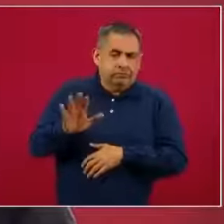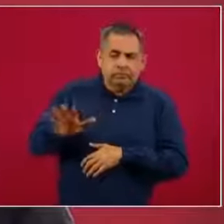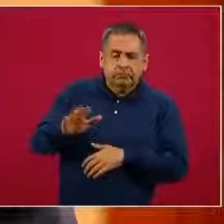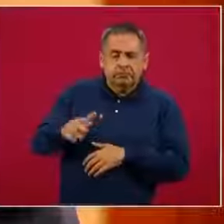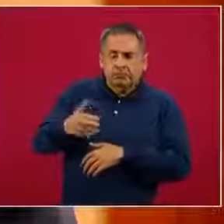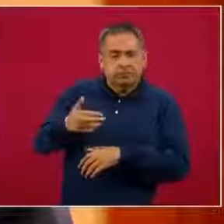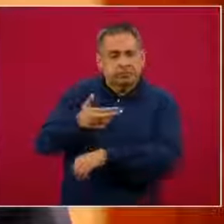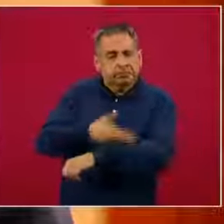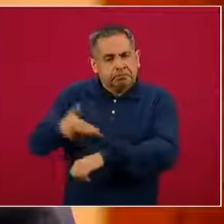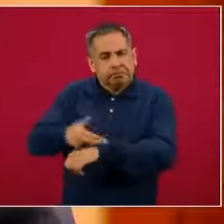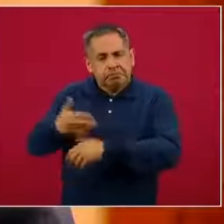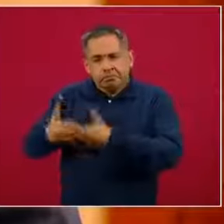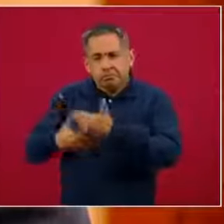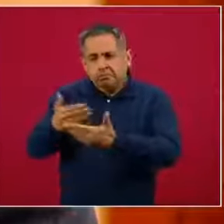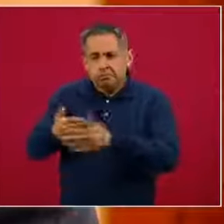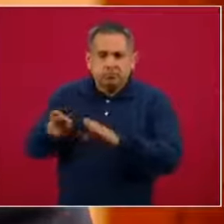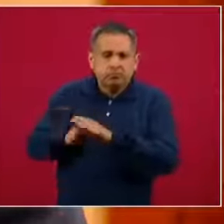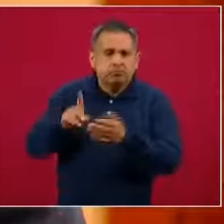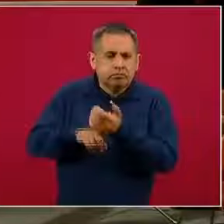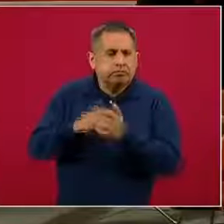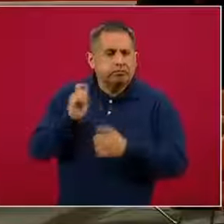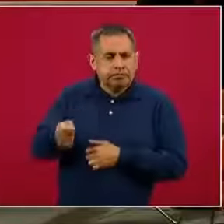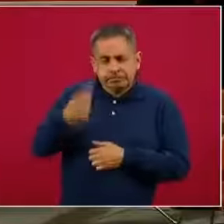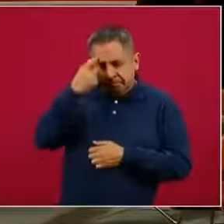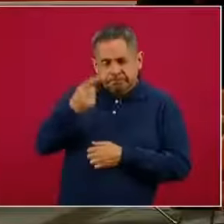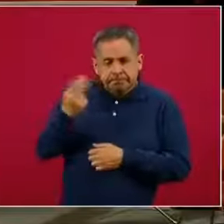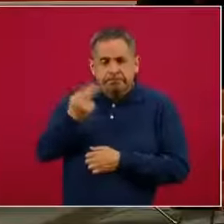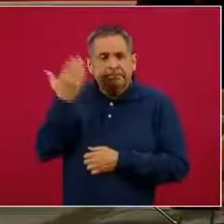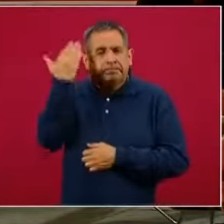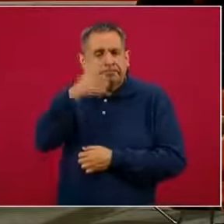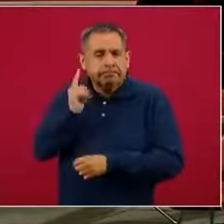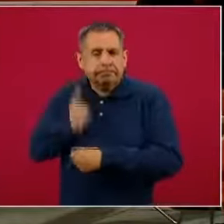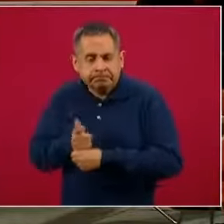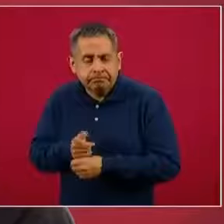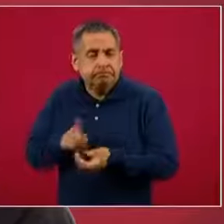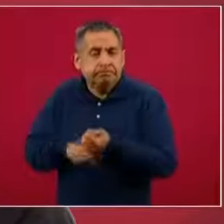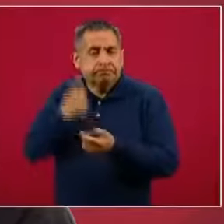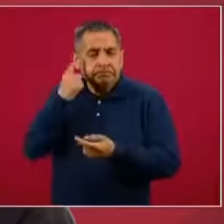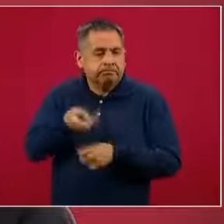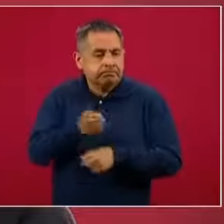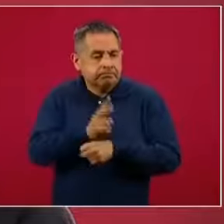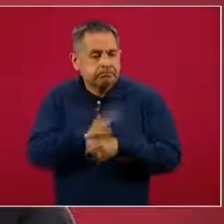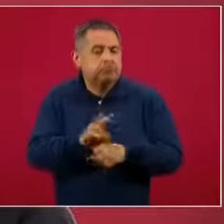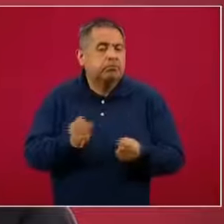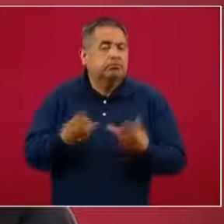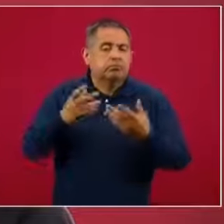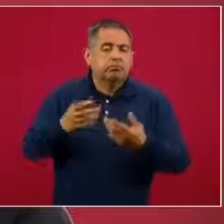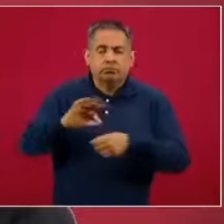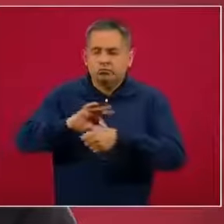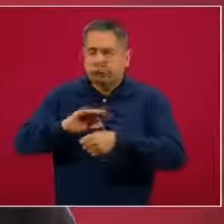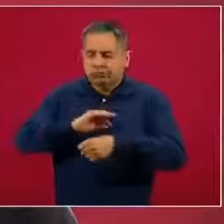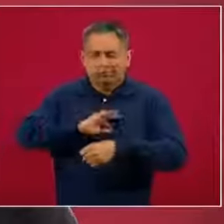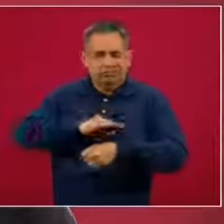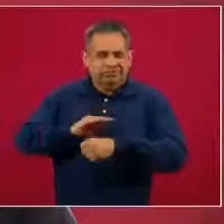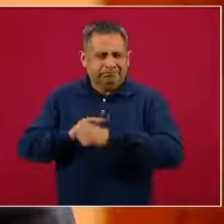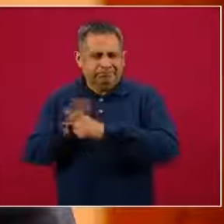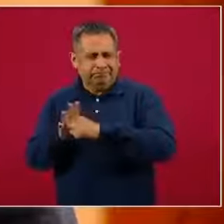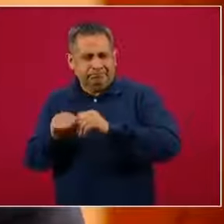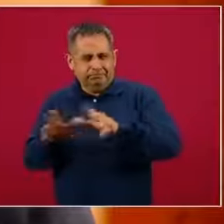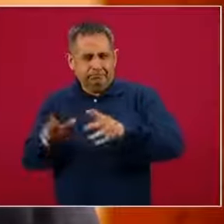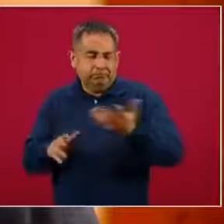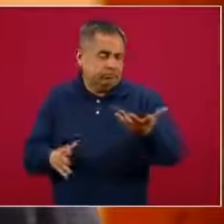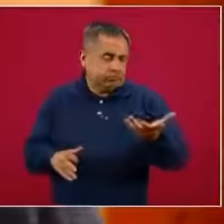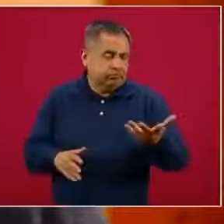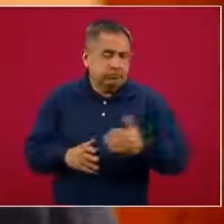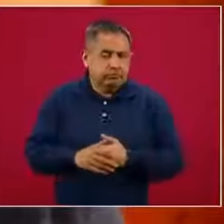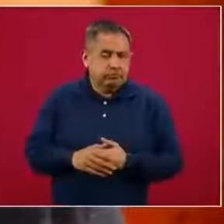que sean demasiado lentos con respecto a lo que se necesita para la vigilancia epidemiológica. Por tanto, es esperable